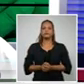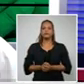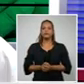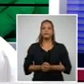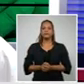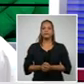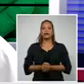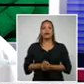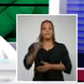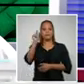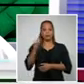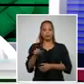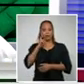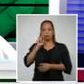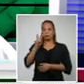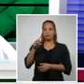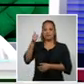Asintomáticos ayer, el